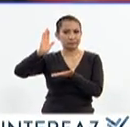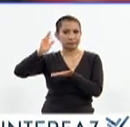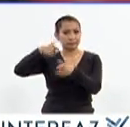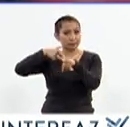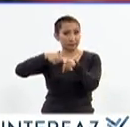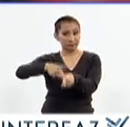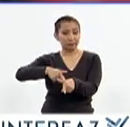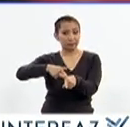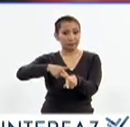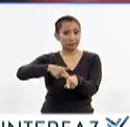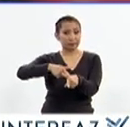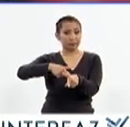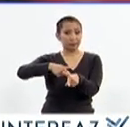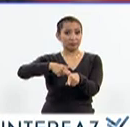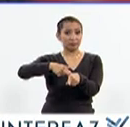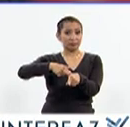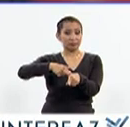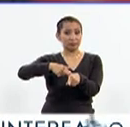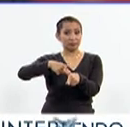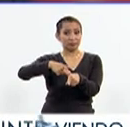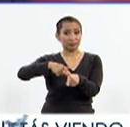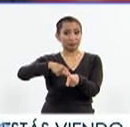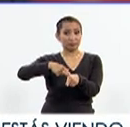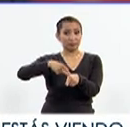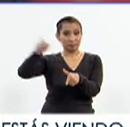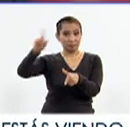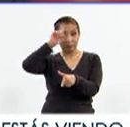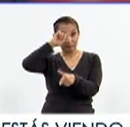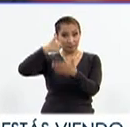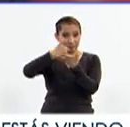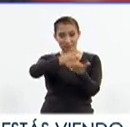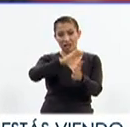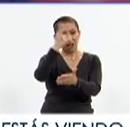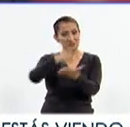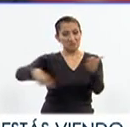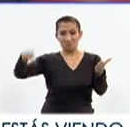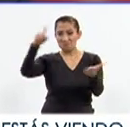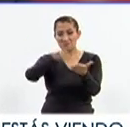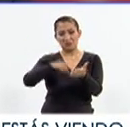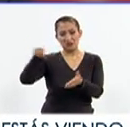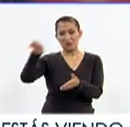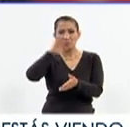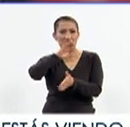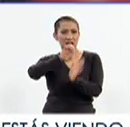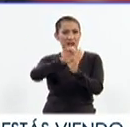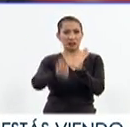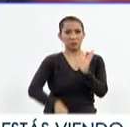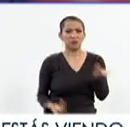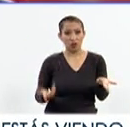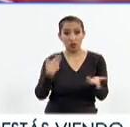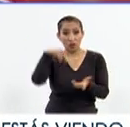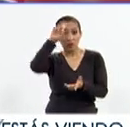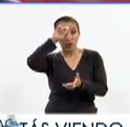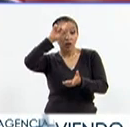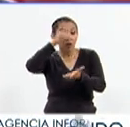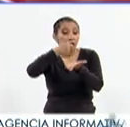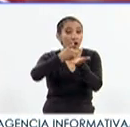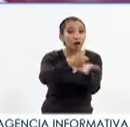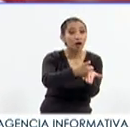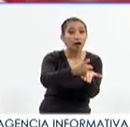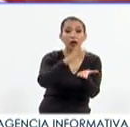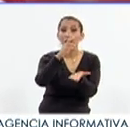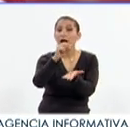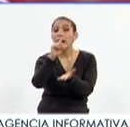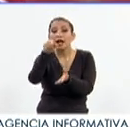que van a ser tutores, porque están dando un mal ejemplo. El tutor